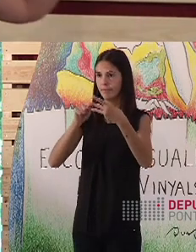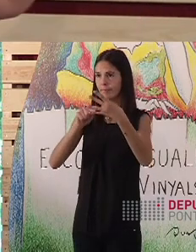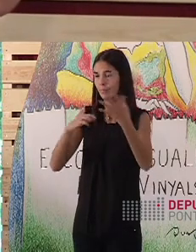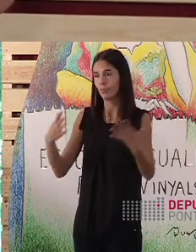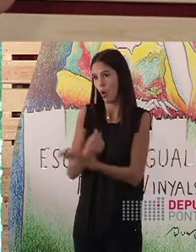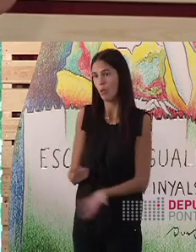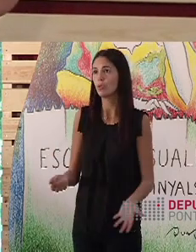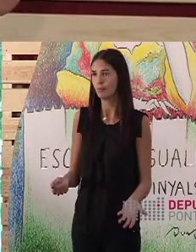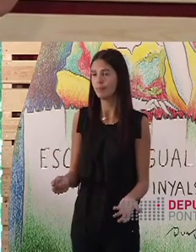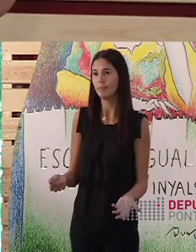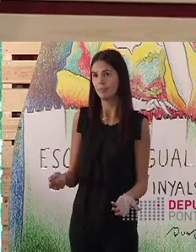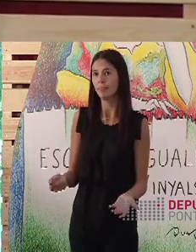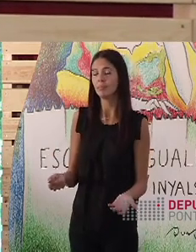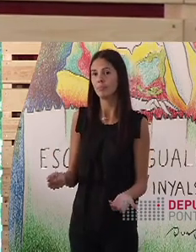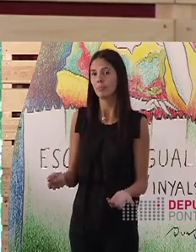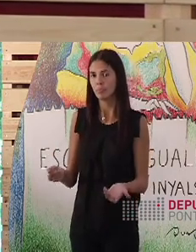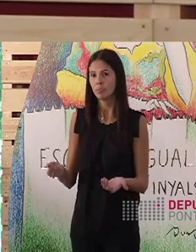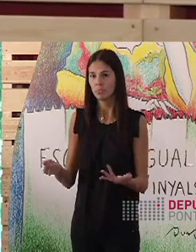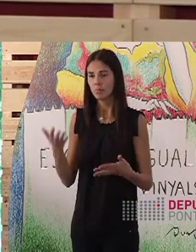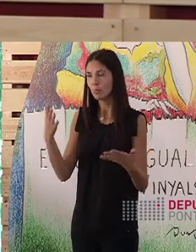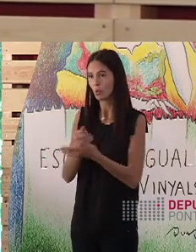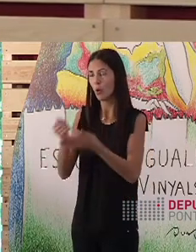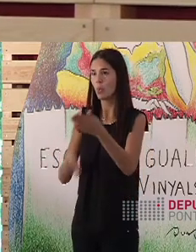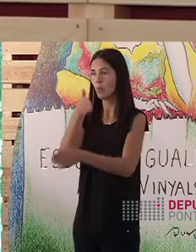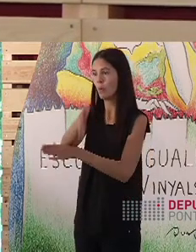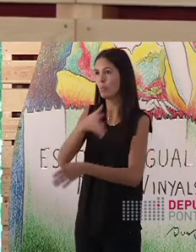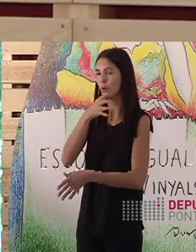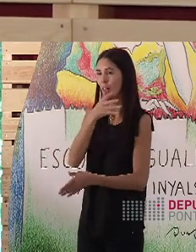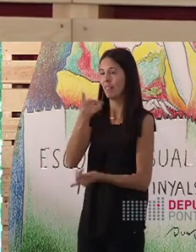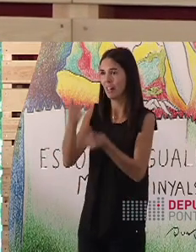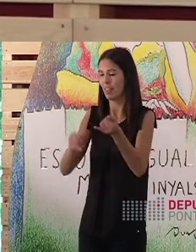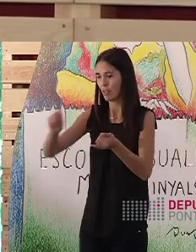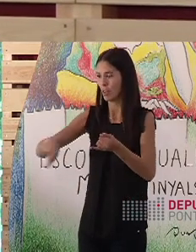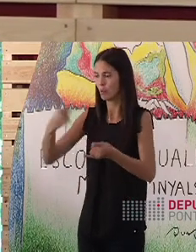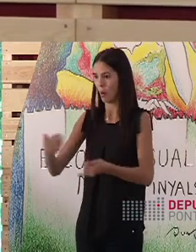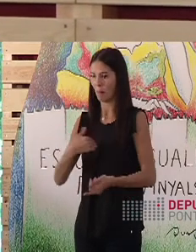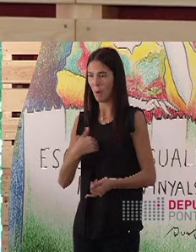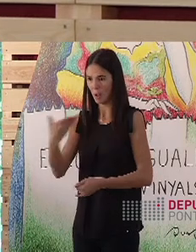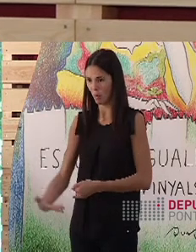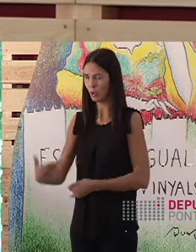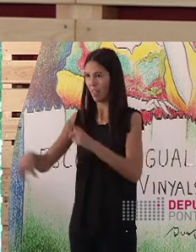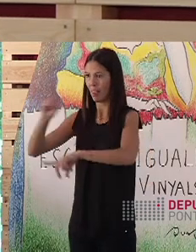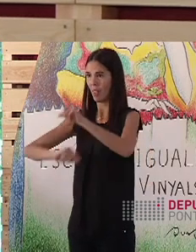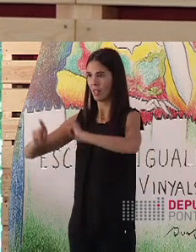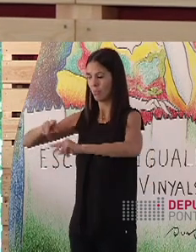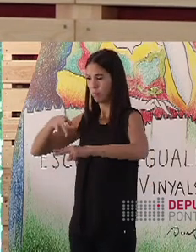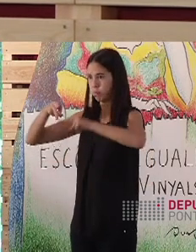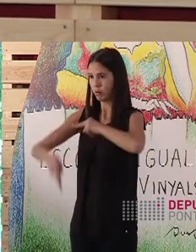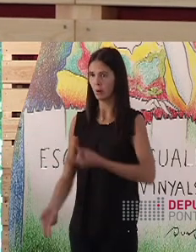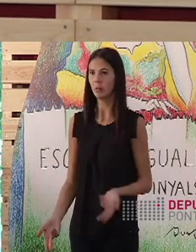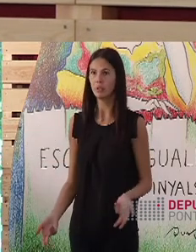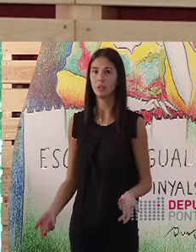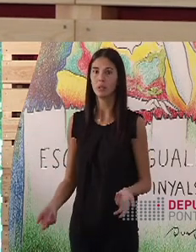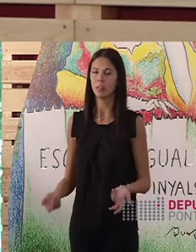todos os que resulta que teñen un papel importante na toma de decisións de querer perseguir este delito. Home, non